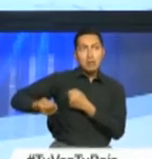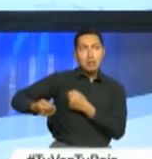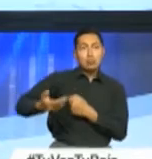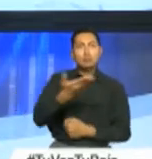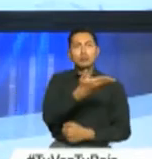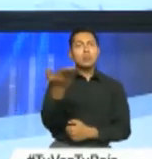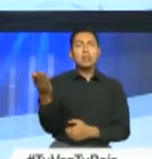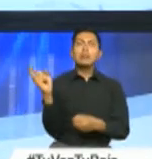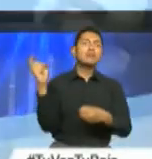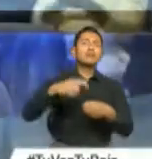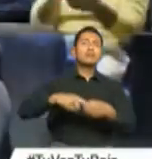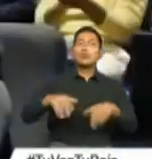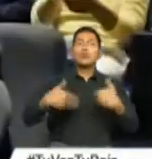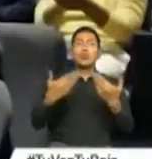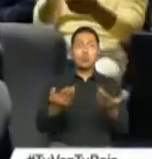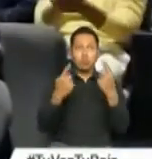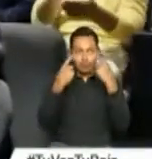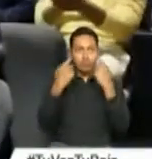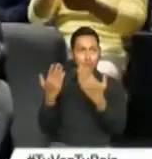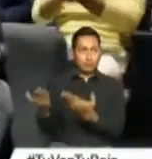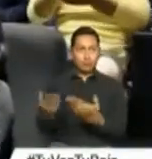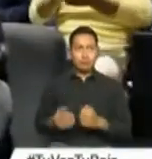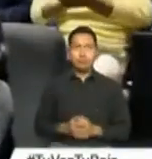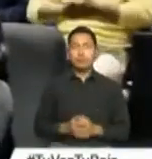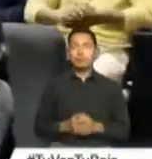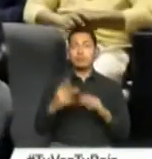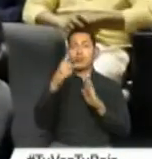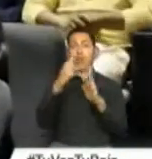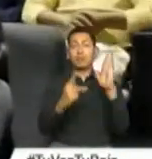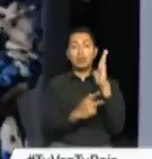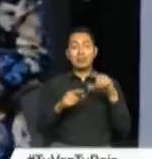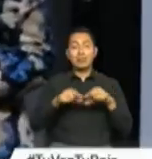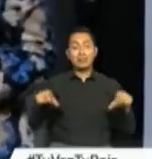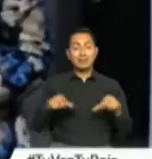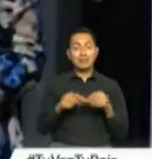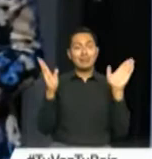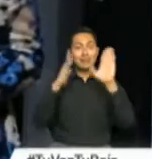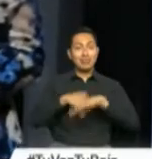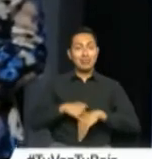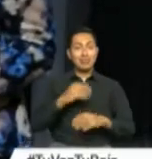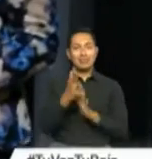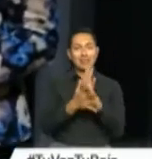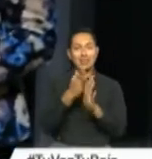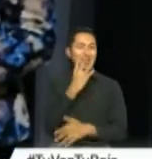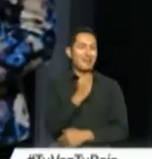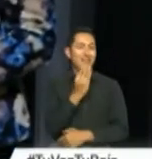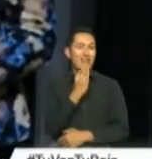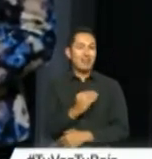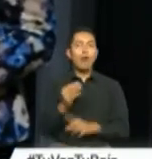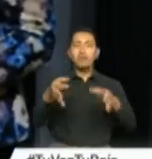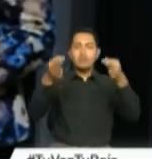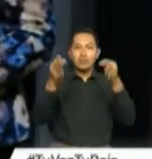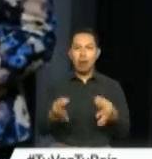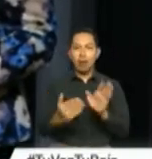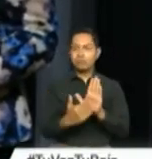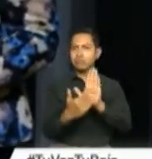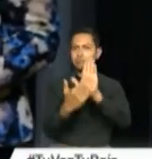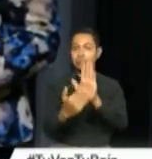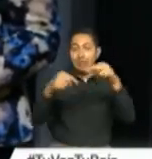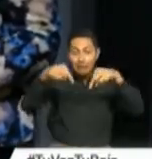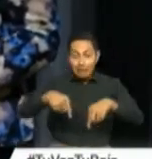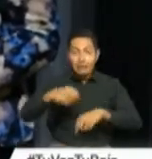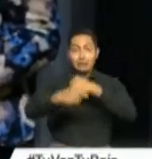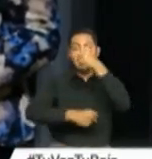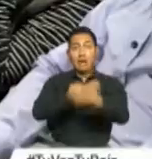siguiente reportaje. El programa de becas nacionales de Eloy Alfaro fue presentado oficialmente y para este año pone a disposición